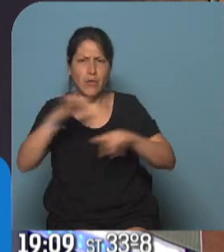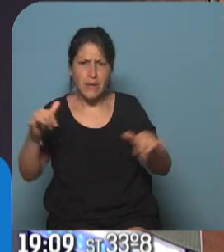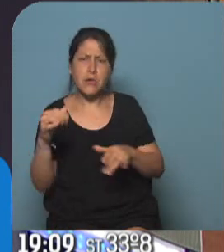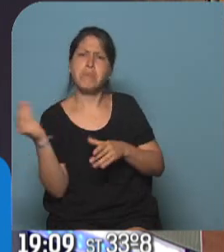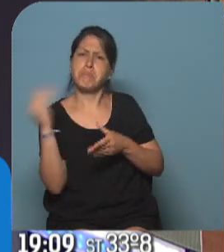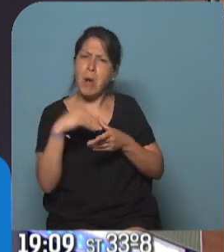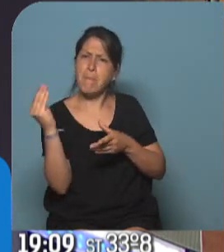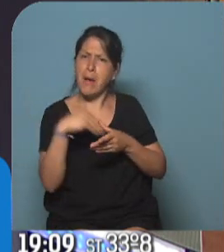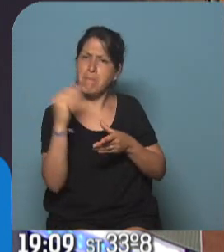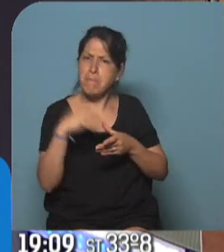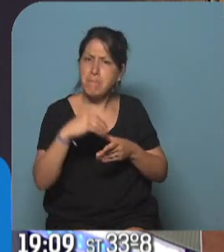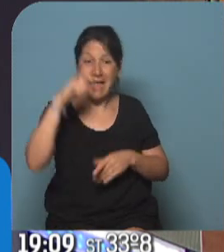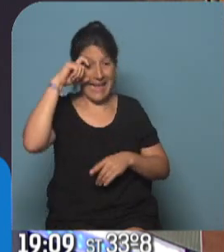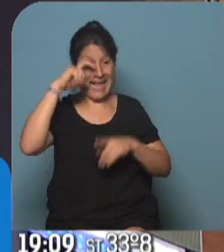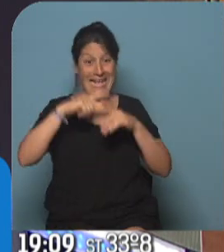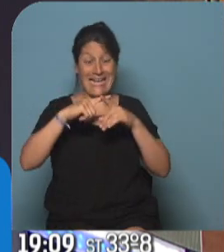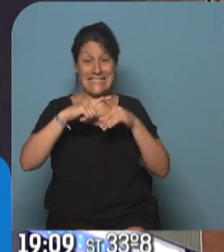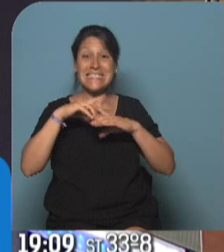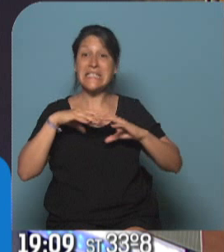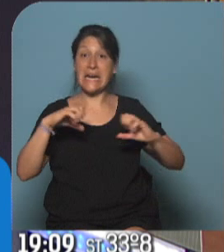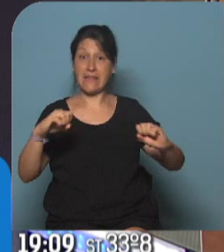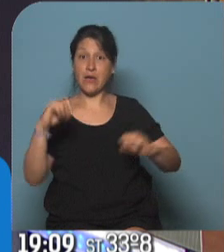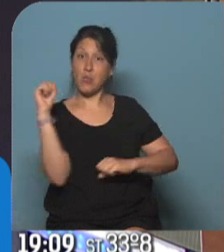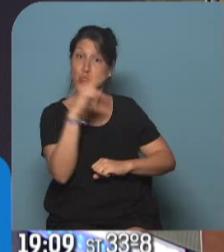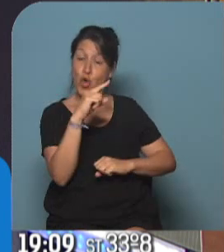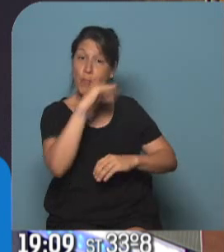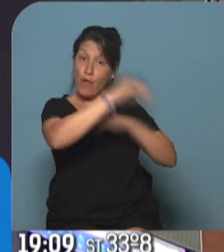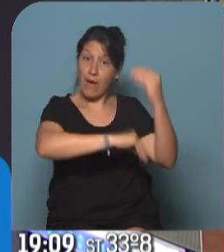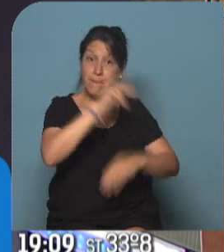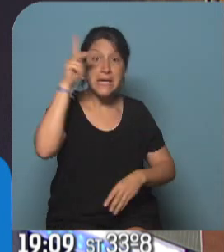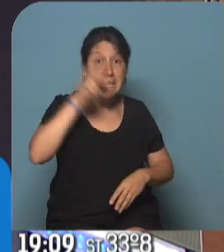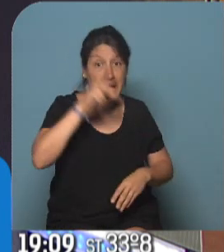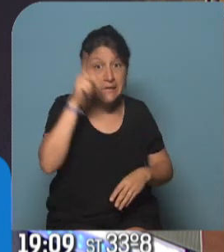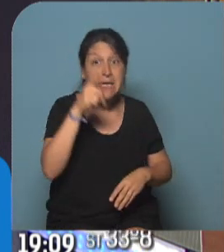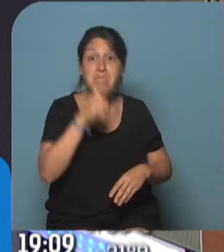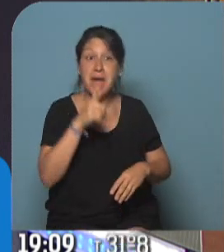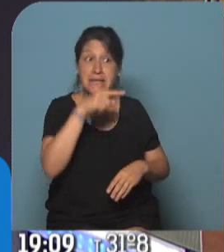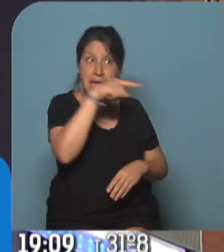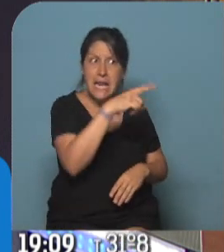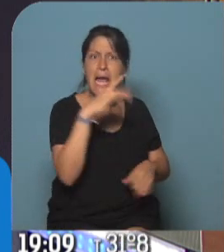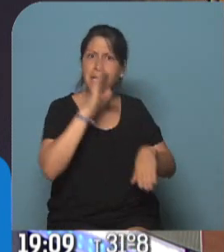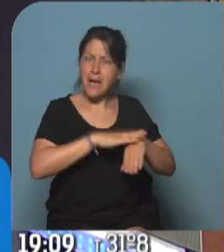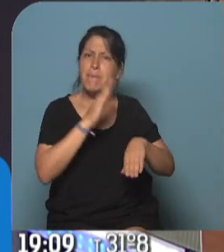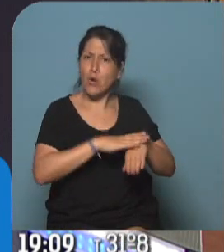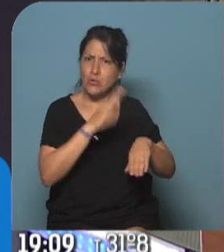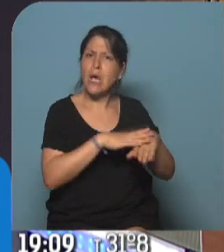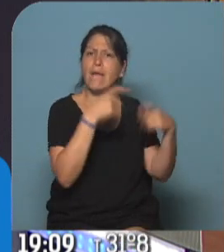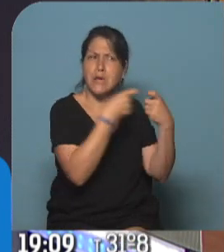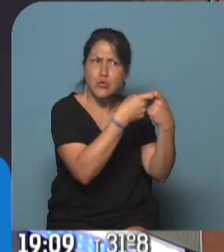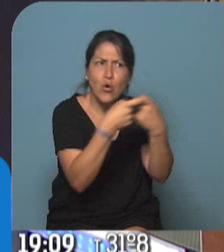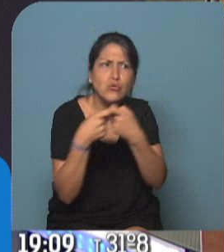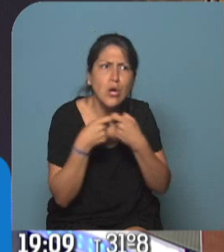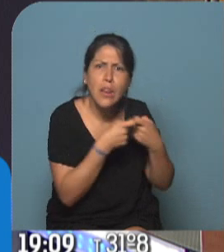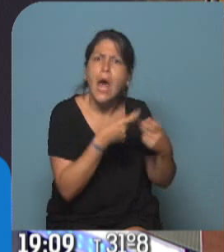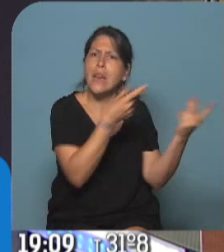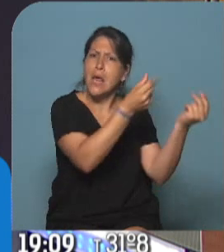ejemplo, el exsecretario de Néstor Kirchner, Daniel Muñoz, y su esposa habrían manejado inversiones, sociedades y más dinero del